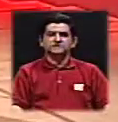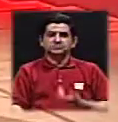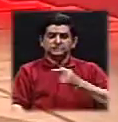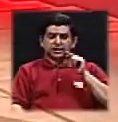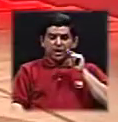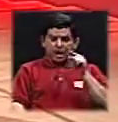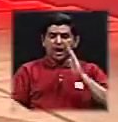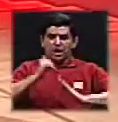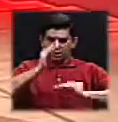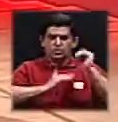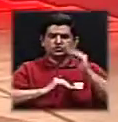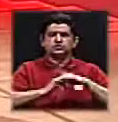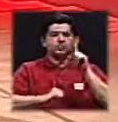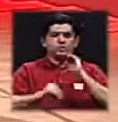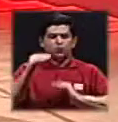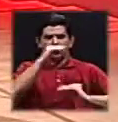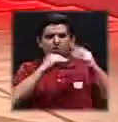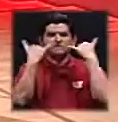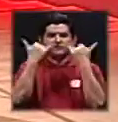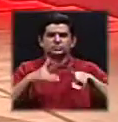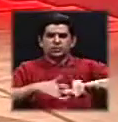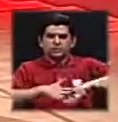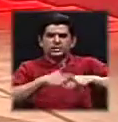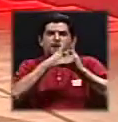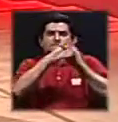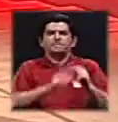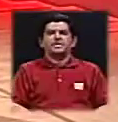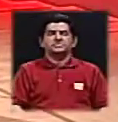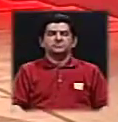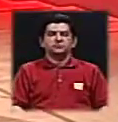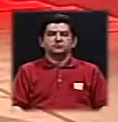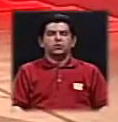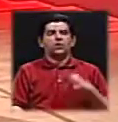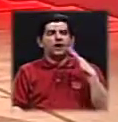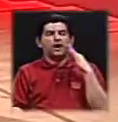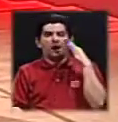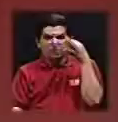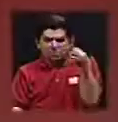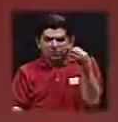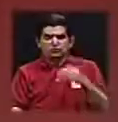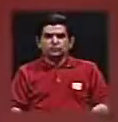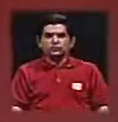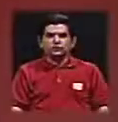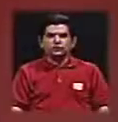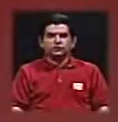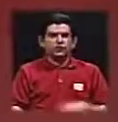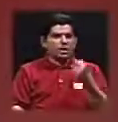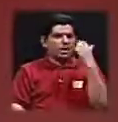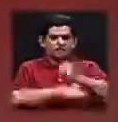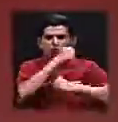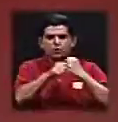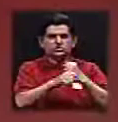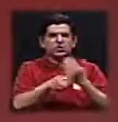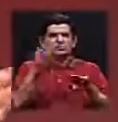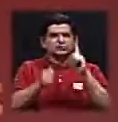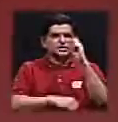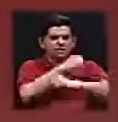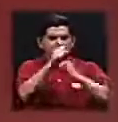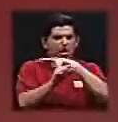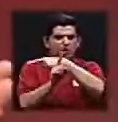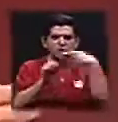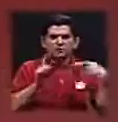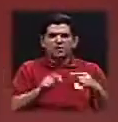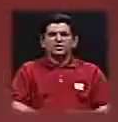está construyendo un edificio, ya empezó el edificio, próximamente, dentro de pocos años, un año me parece, o año y